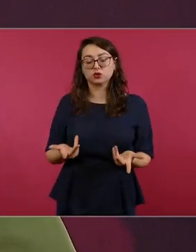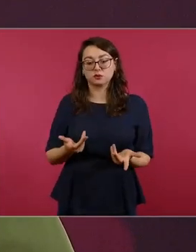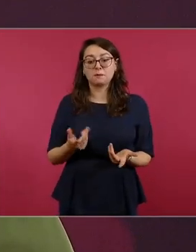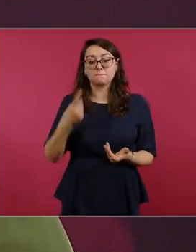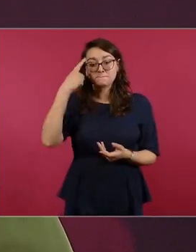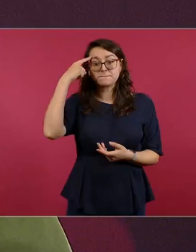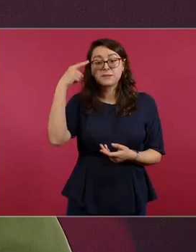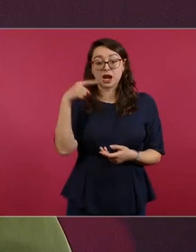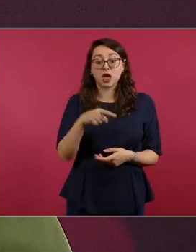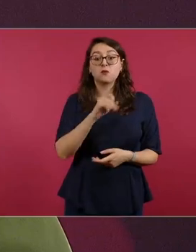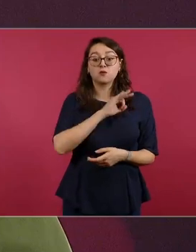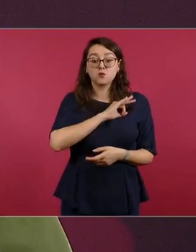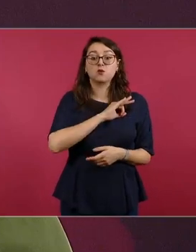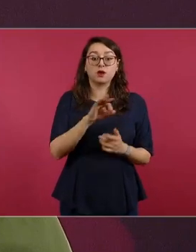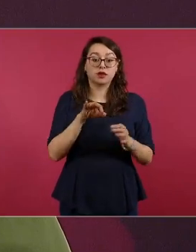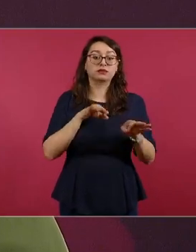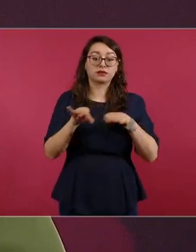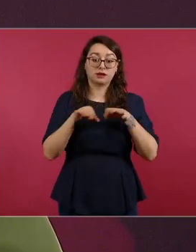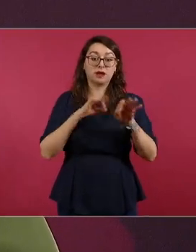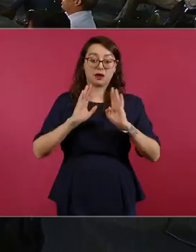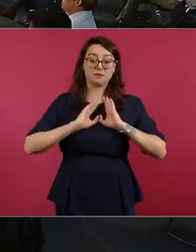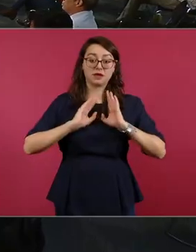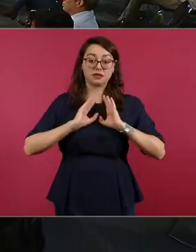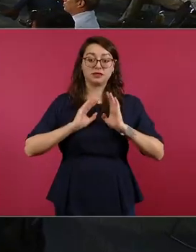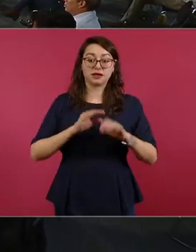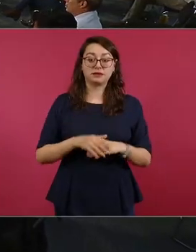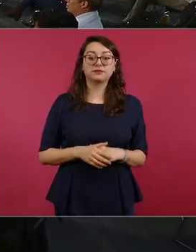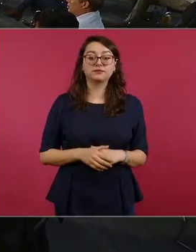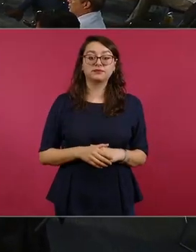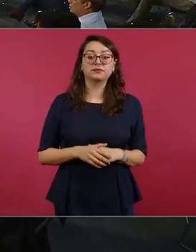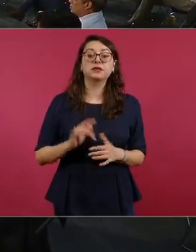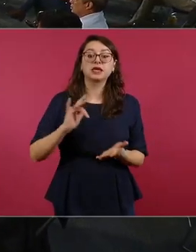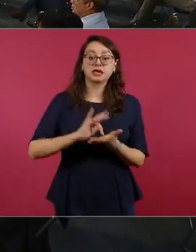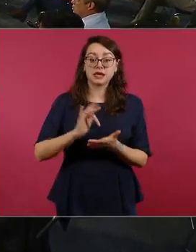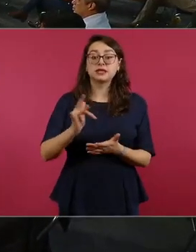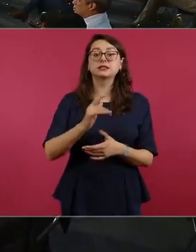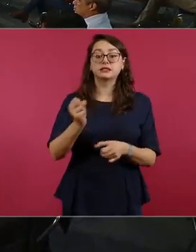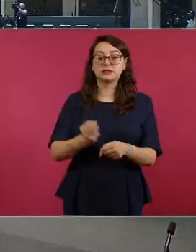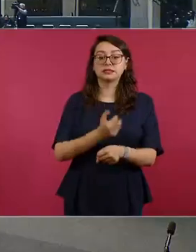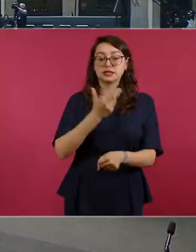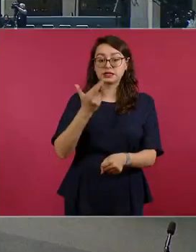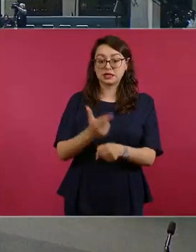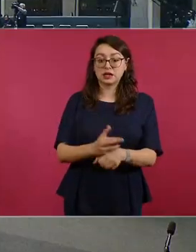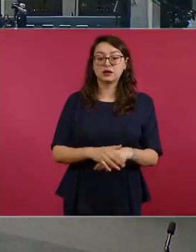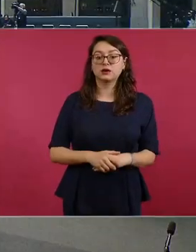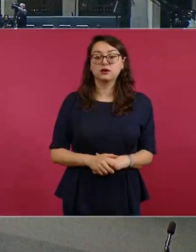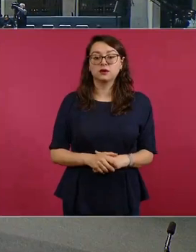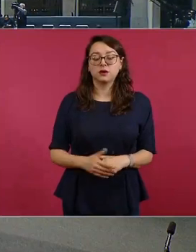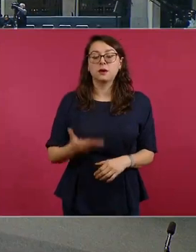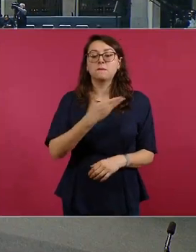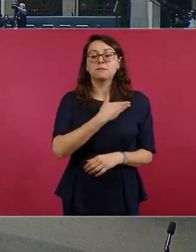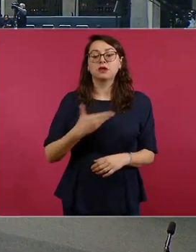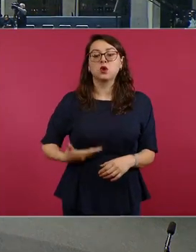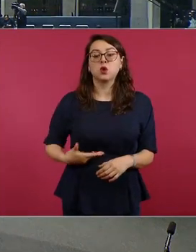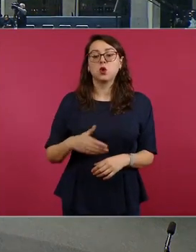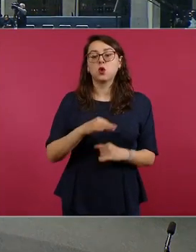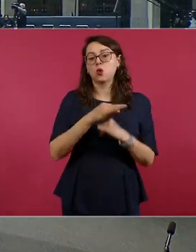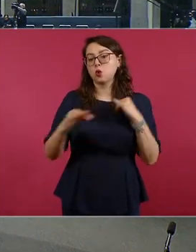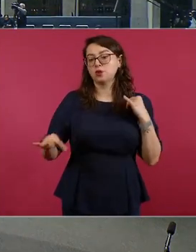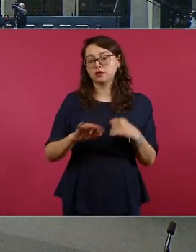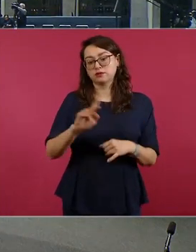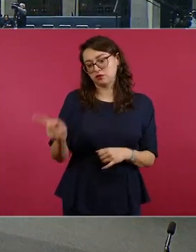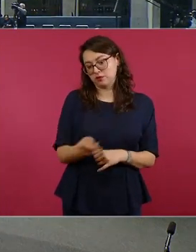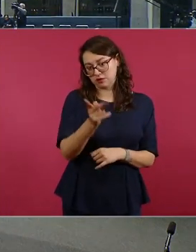desarrollar las tareas en el ámbito militar muchas gracias secretario presidente por último mi segunda